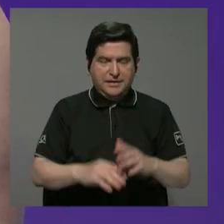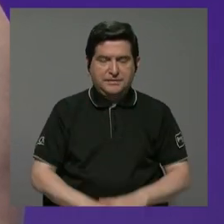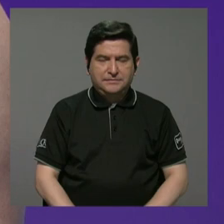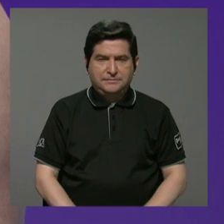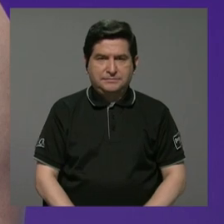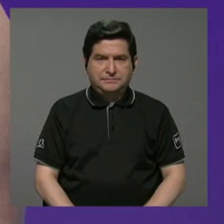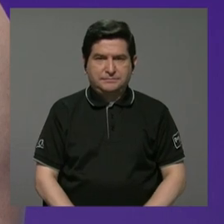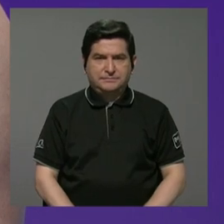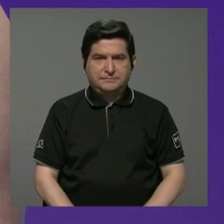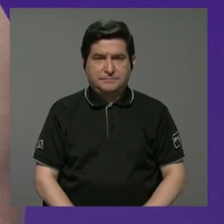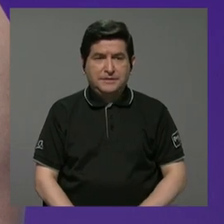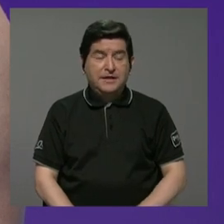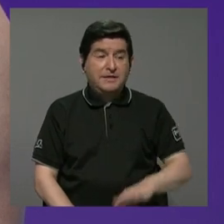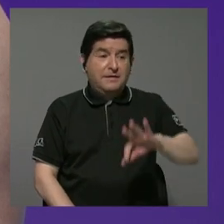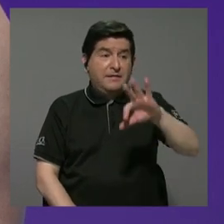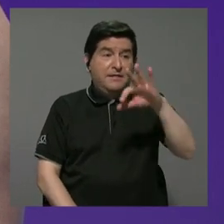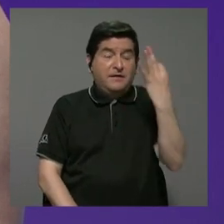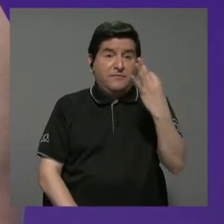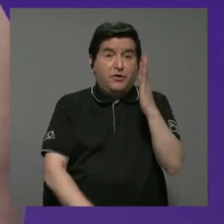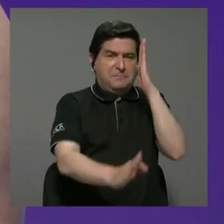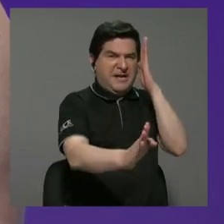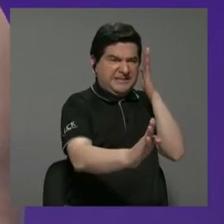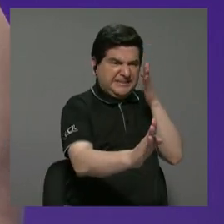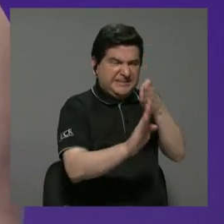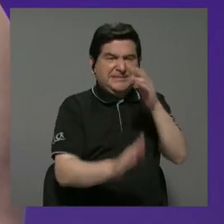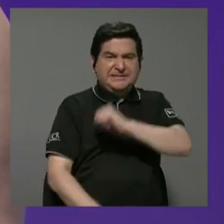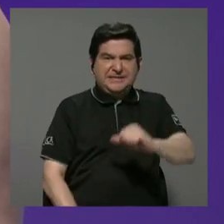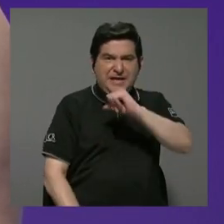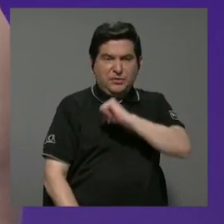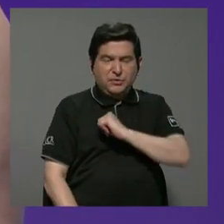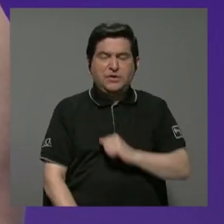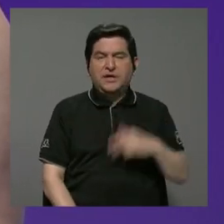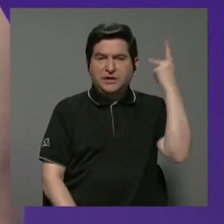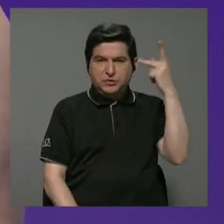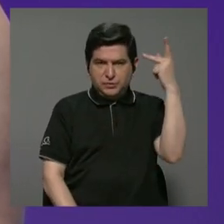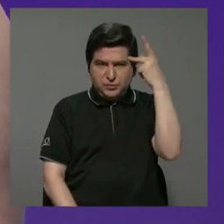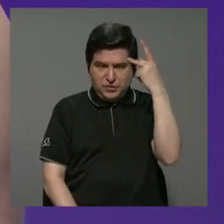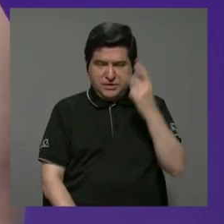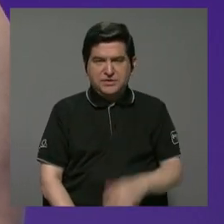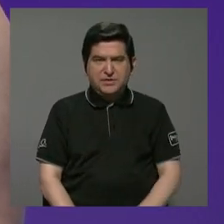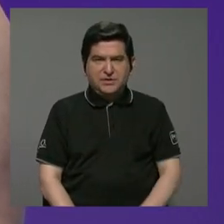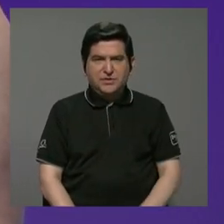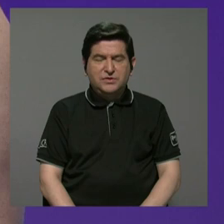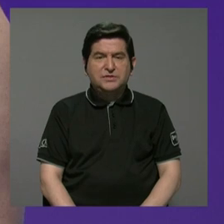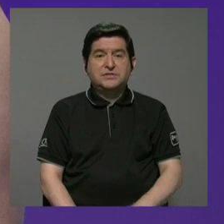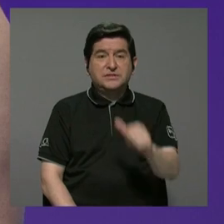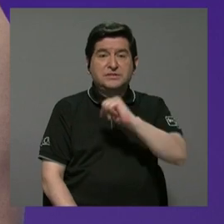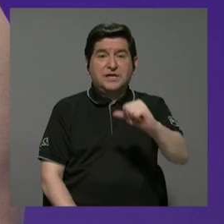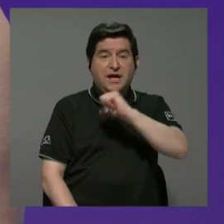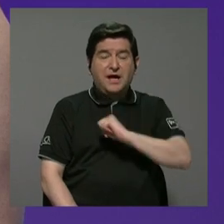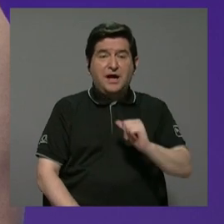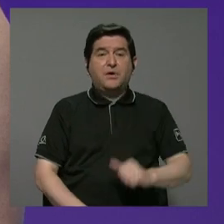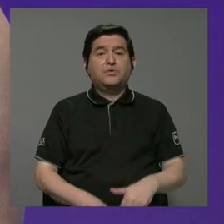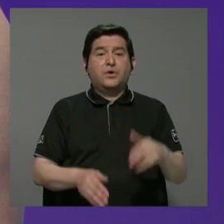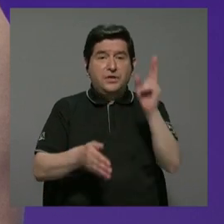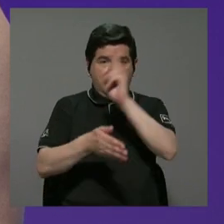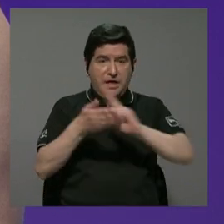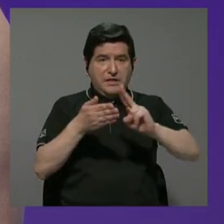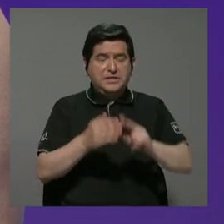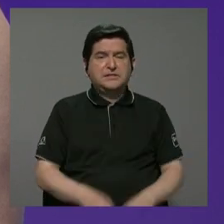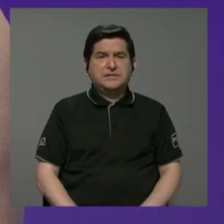cada vez de manera más directa las autoridades del poder político se dirigen a las autoridades universitarias de